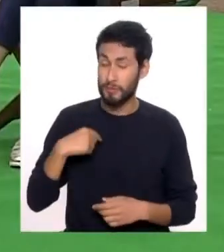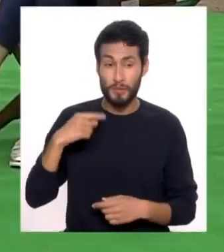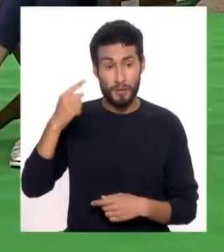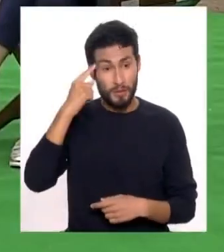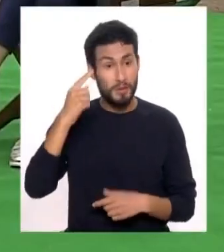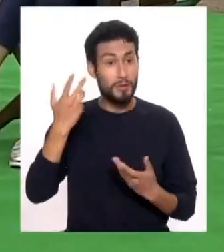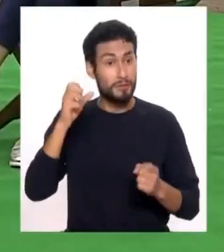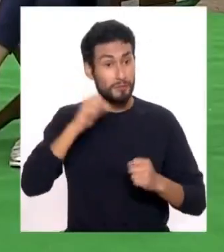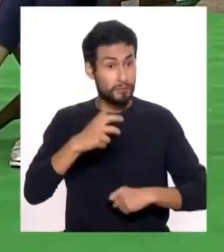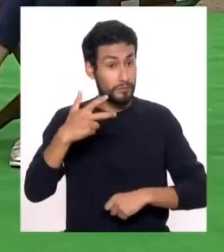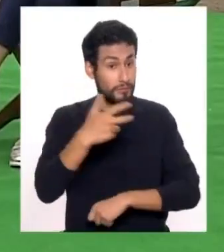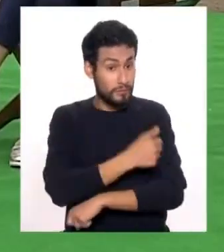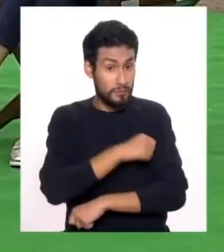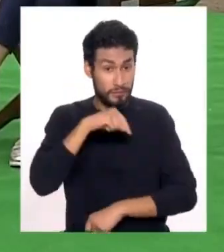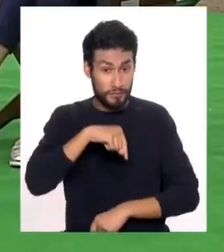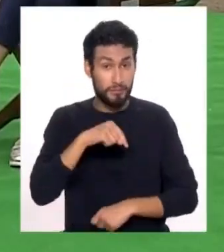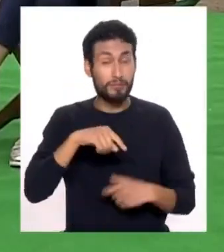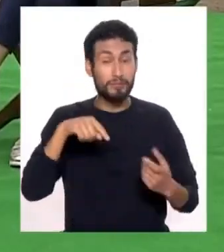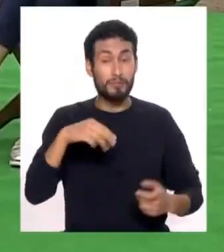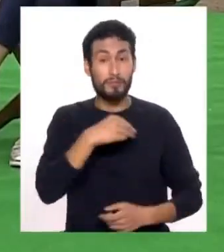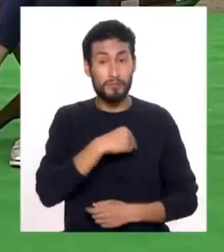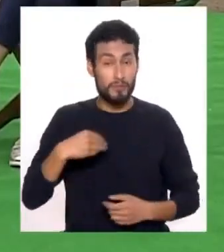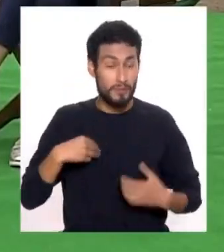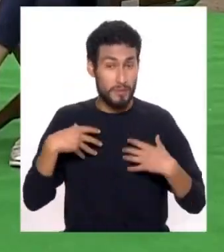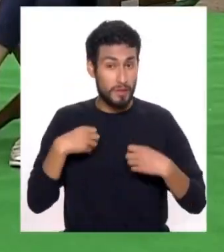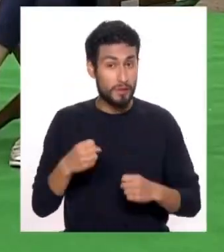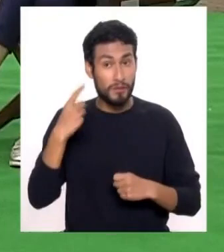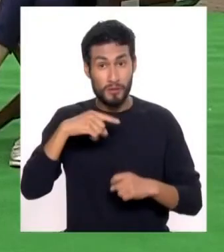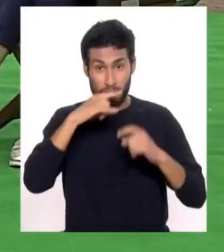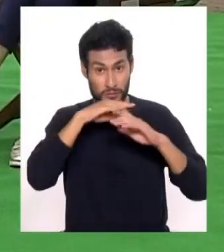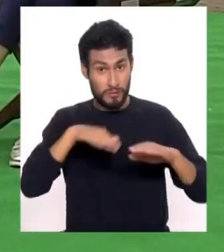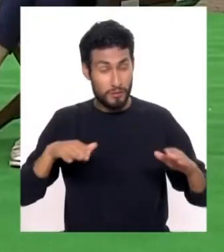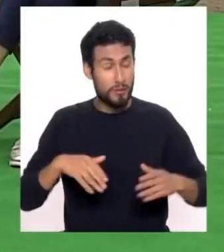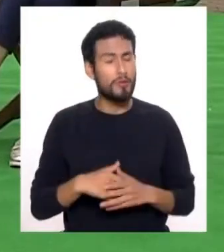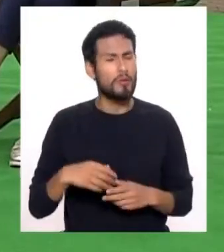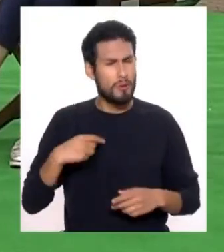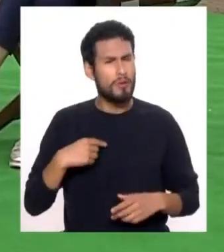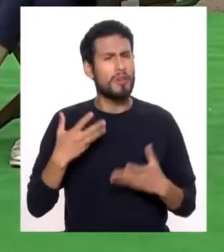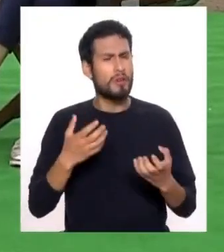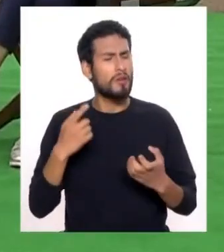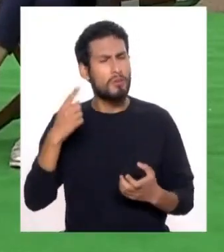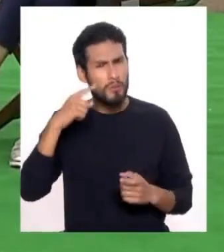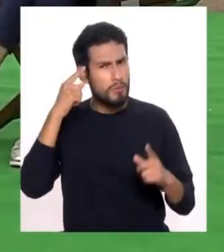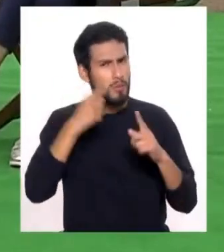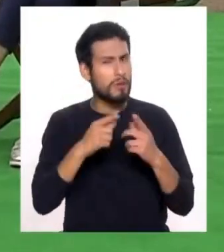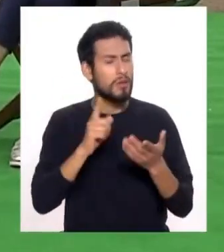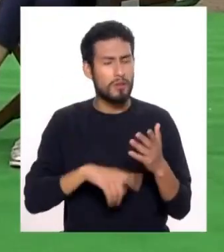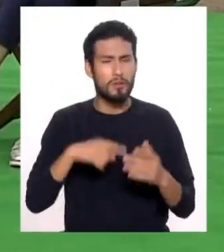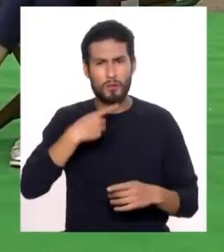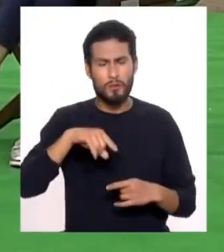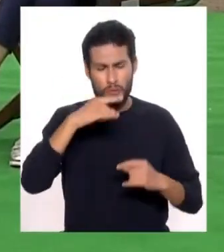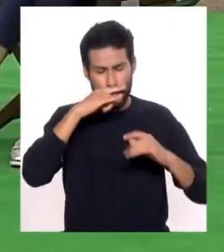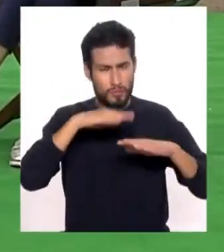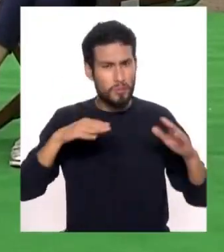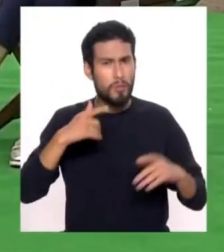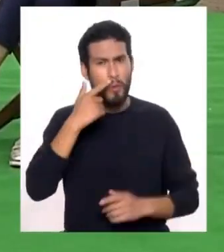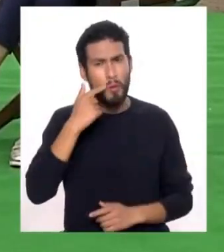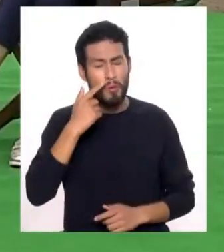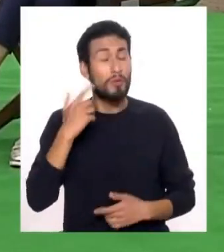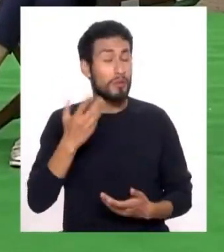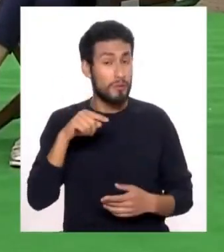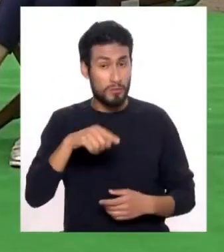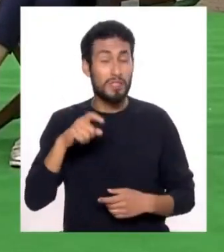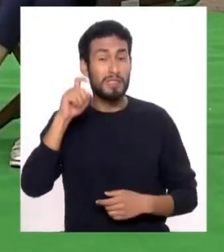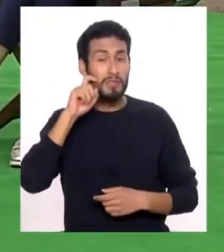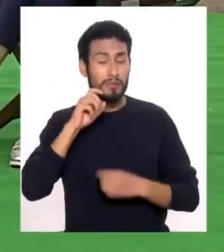la vacunación que hoy día le hace el MINSA, inclusive para niños también, yo siempre quiero hablar por los hombrecitos también, porque esto es un tema de